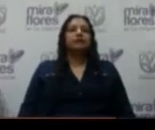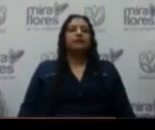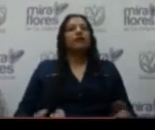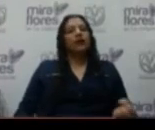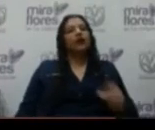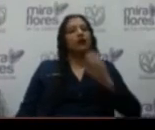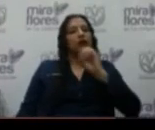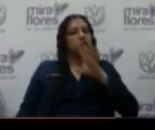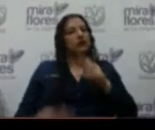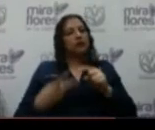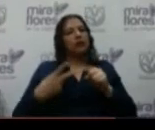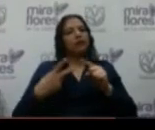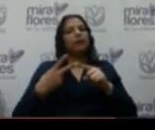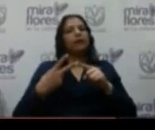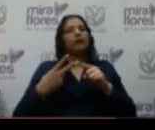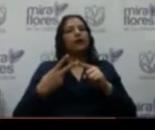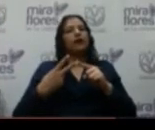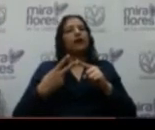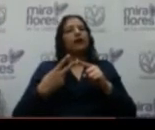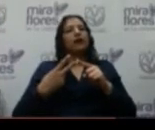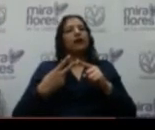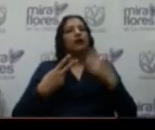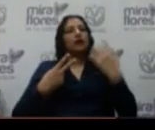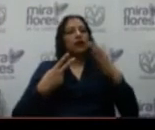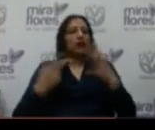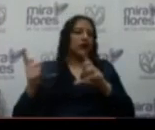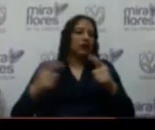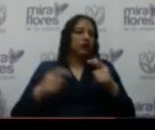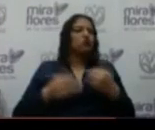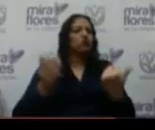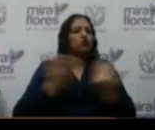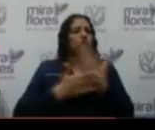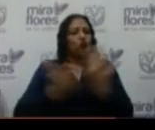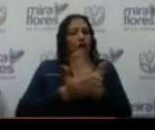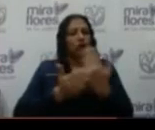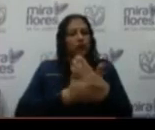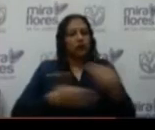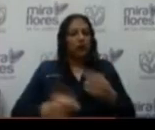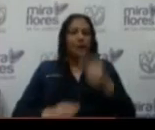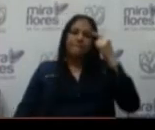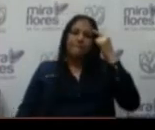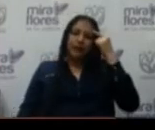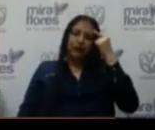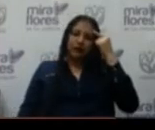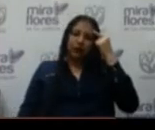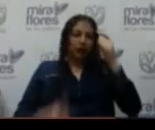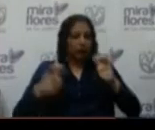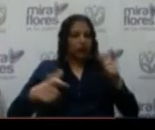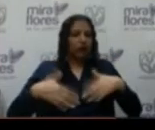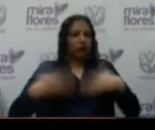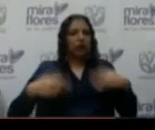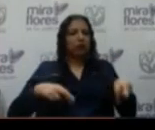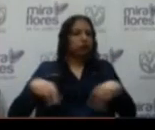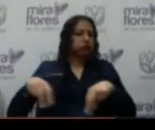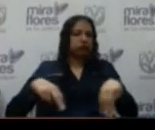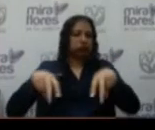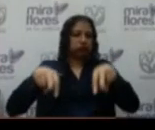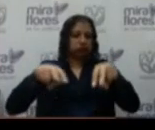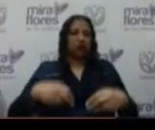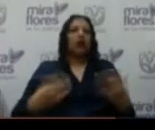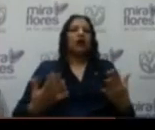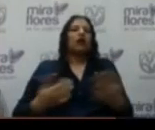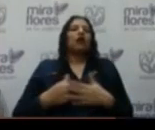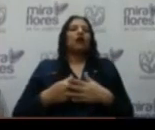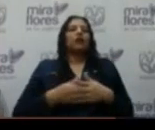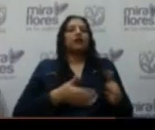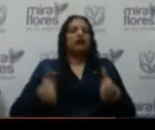también la consolidación de nuevos espacios urbanos pensados en la movilidad de las personas, como es el